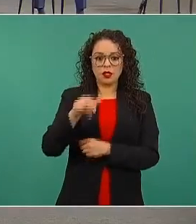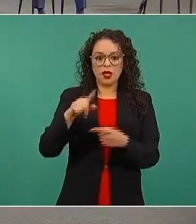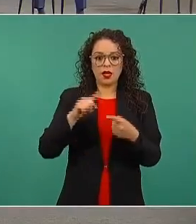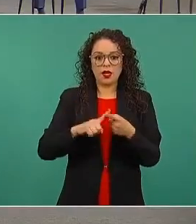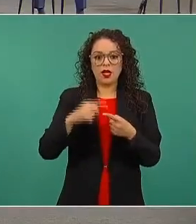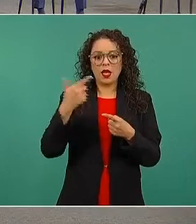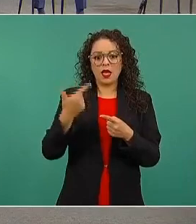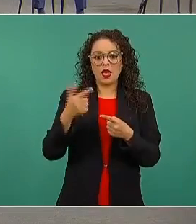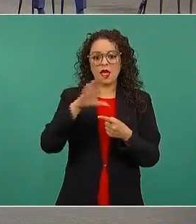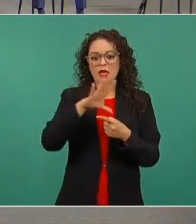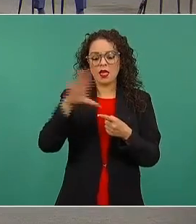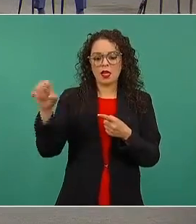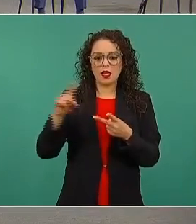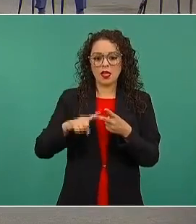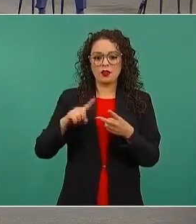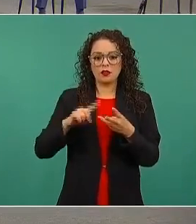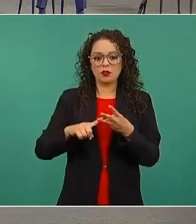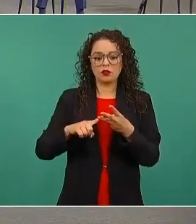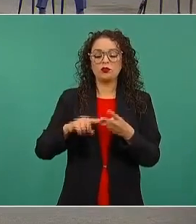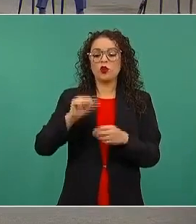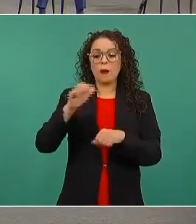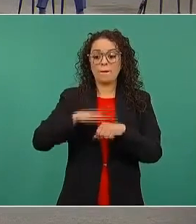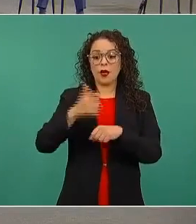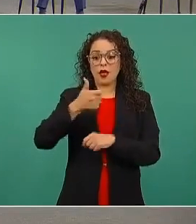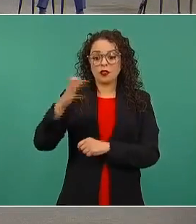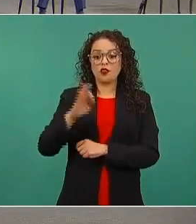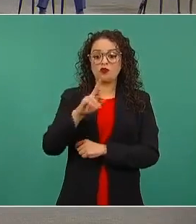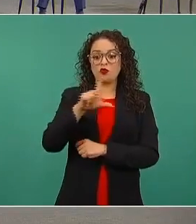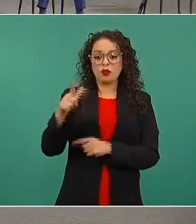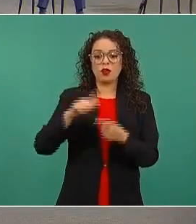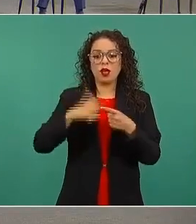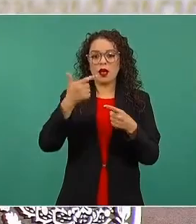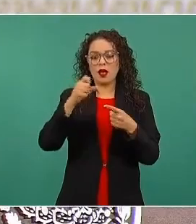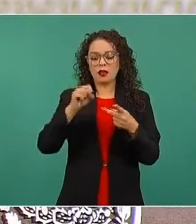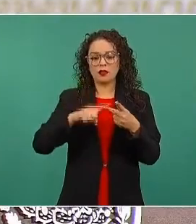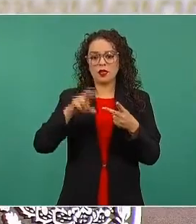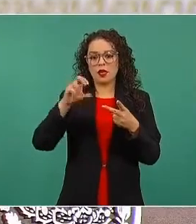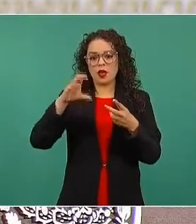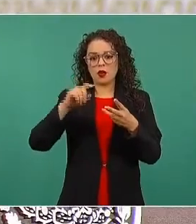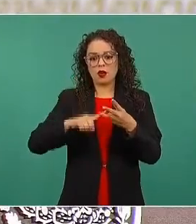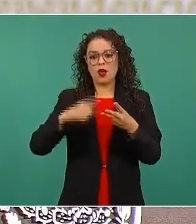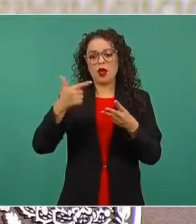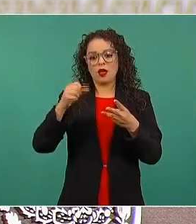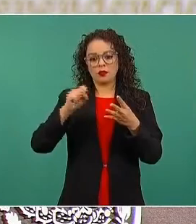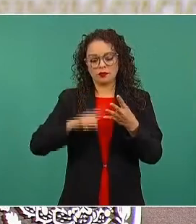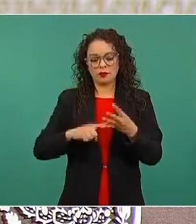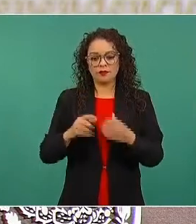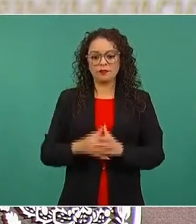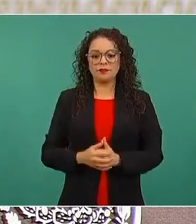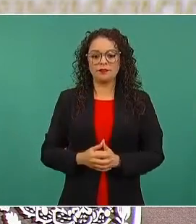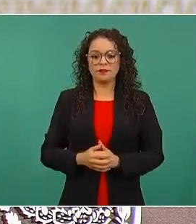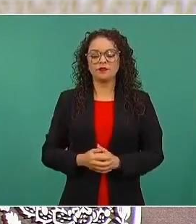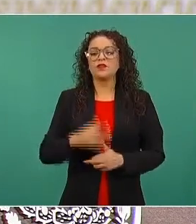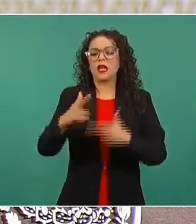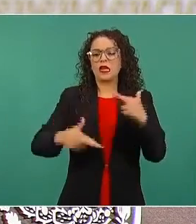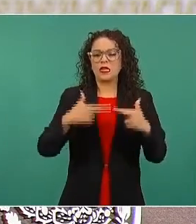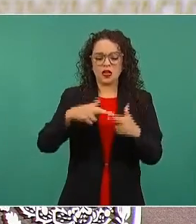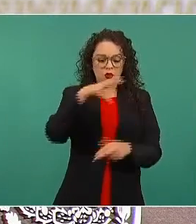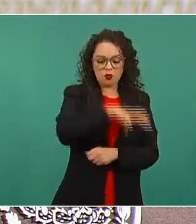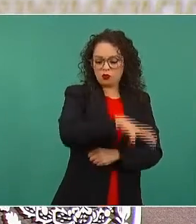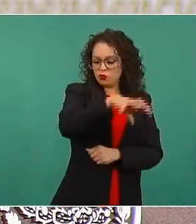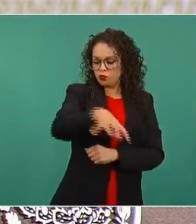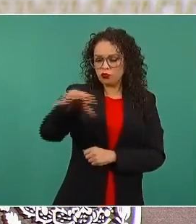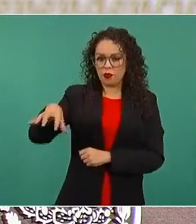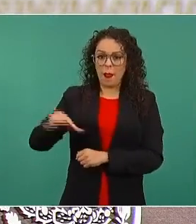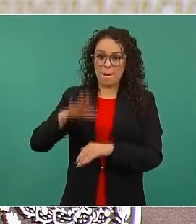y G500, y las tres más caras, Fulgas, Redco y Lagas. Lo vamos viendo por regiones.